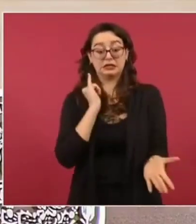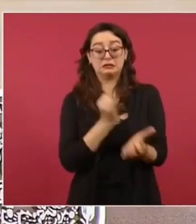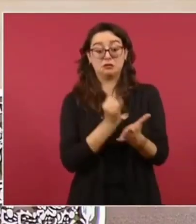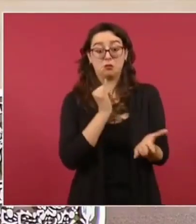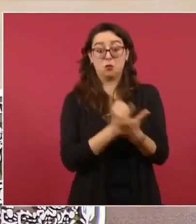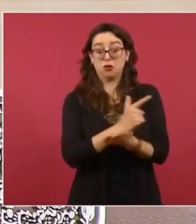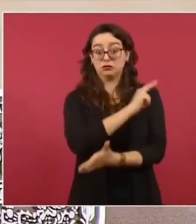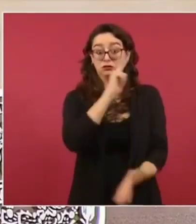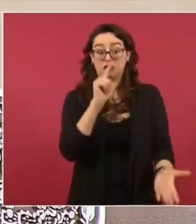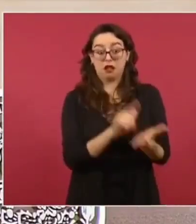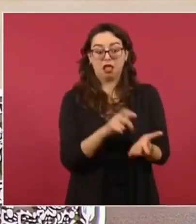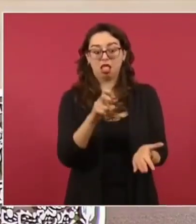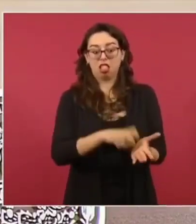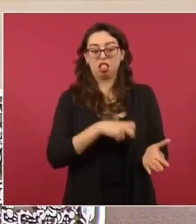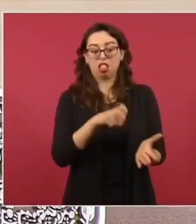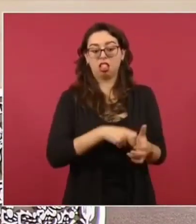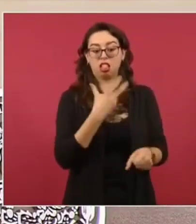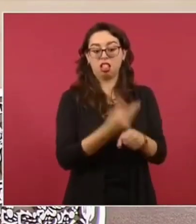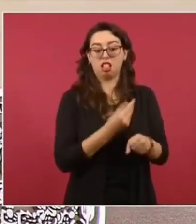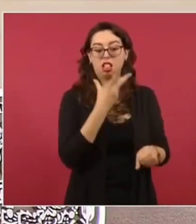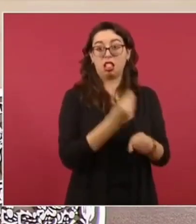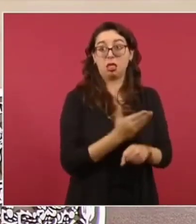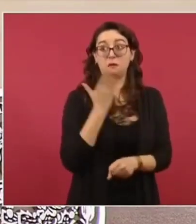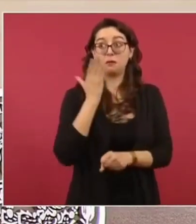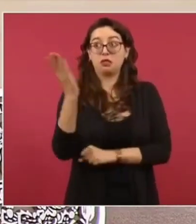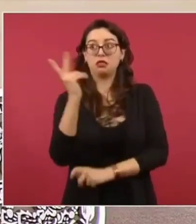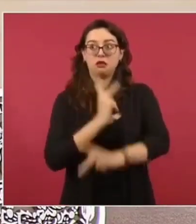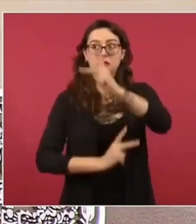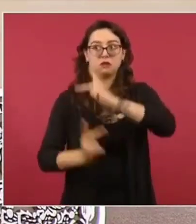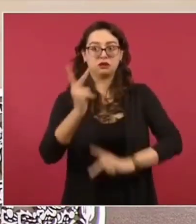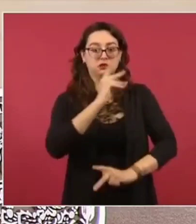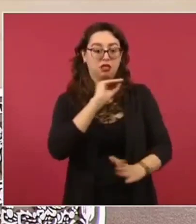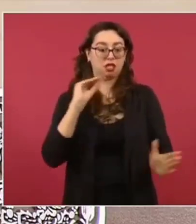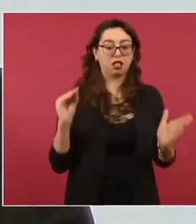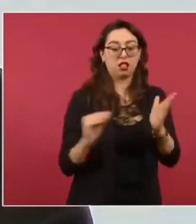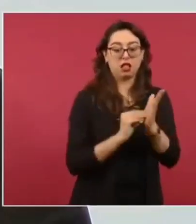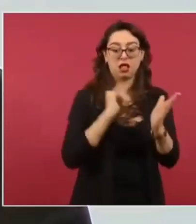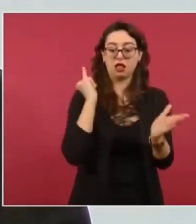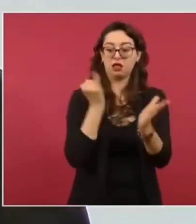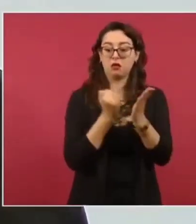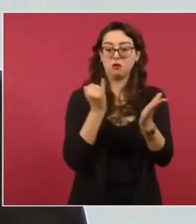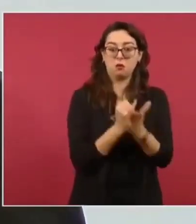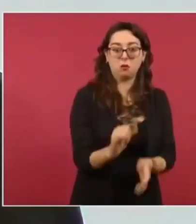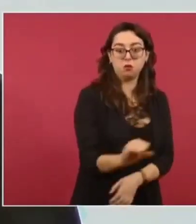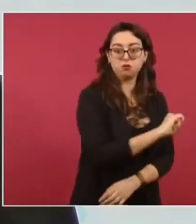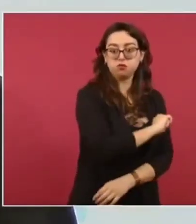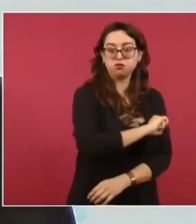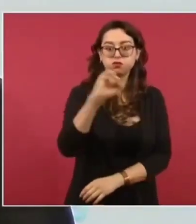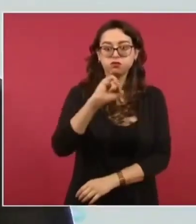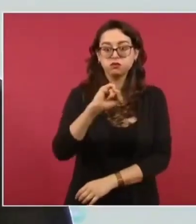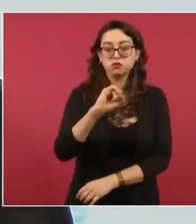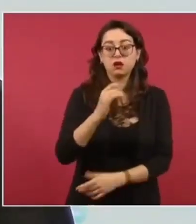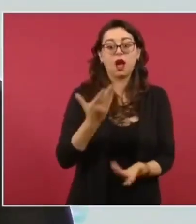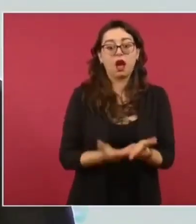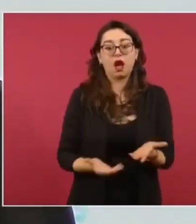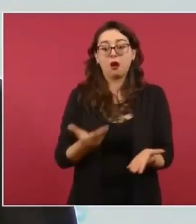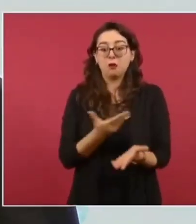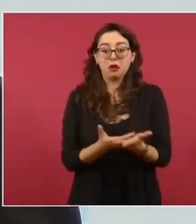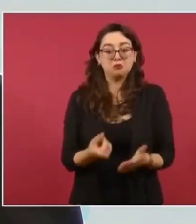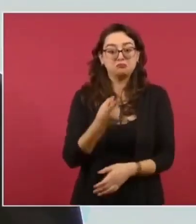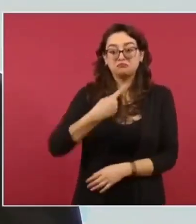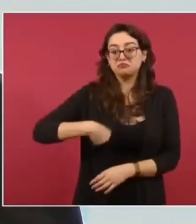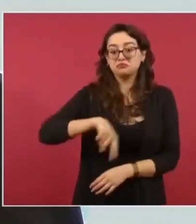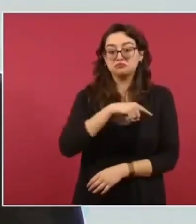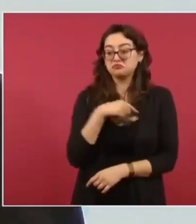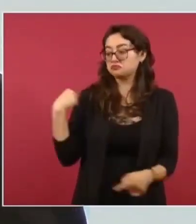fiscal y estamos aún así mejor en términos de deuda contra Producto Interno Bruto.